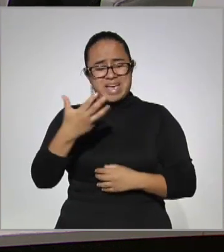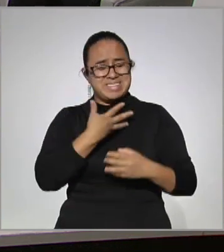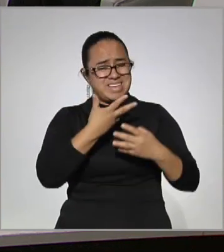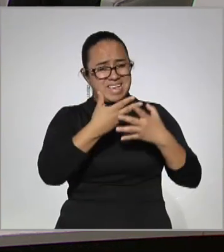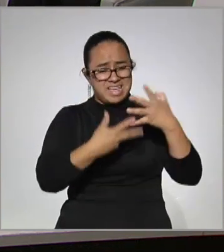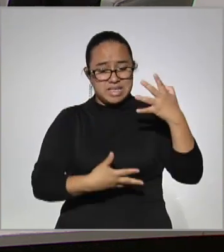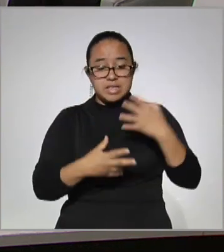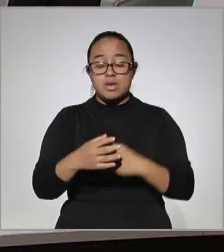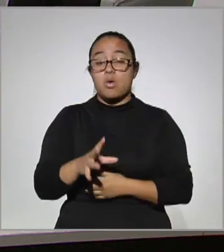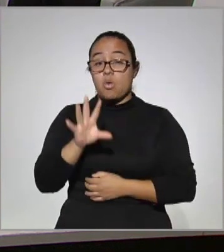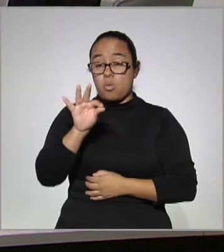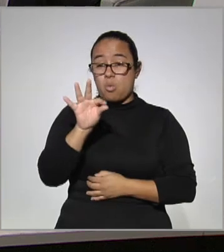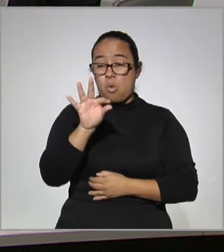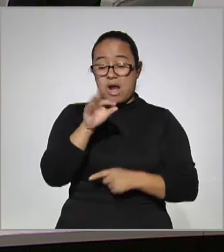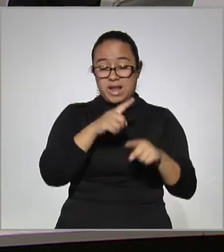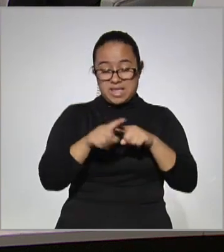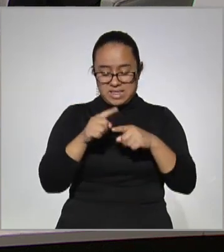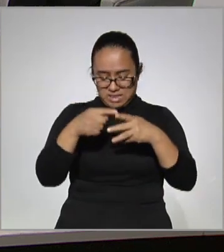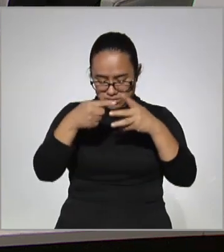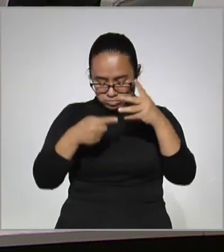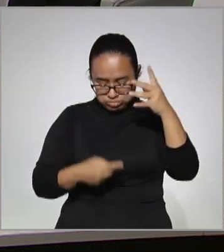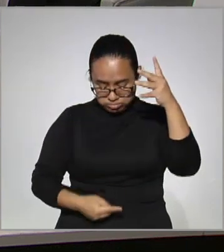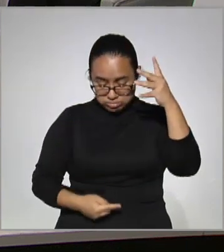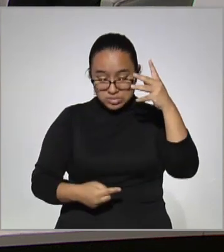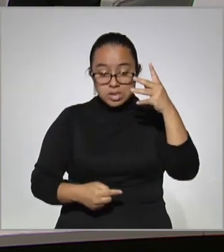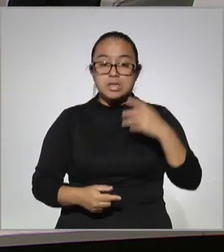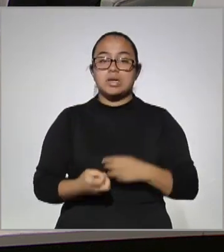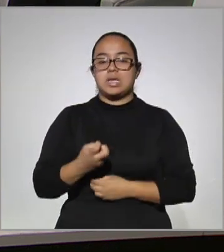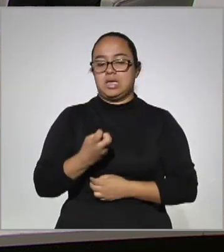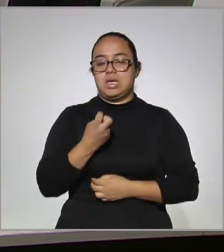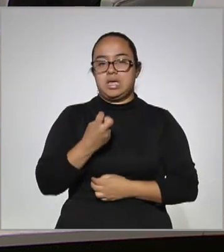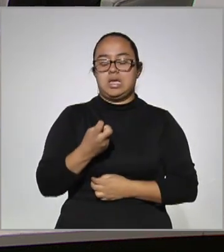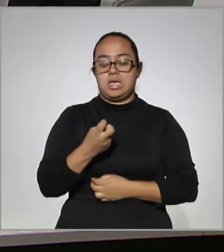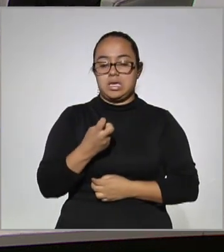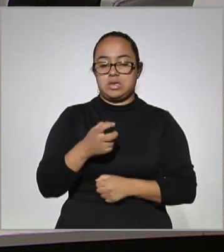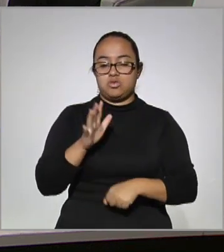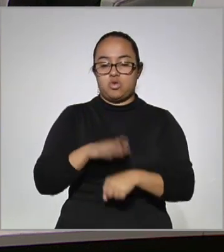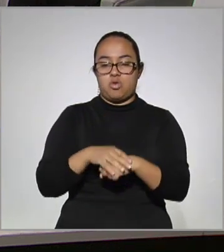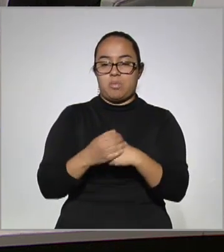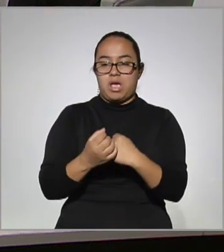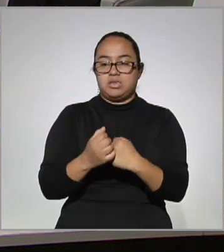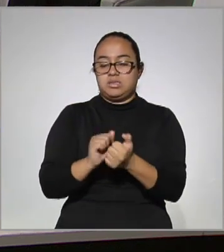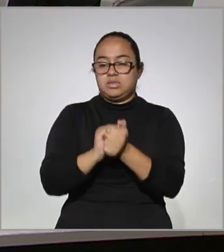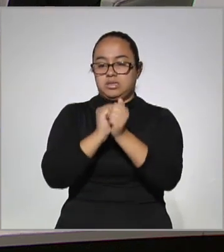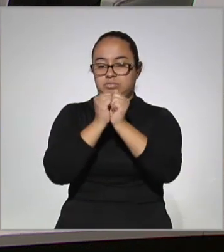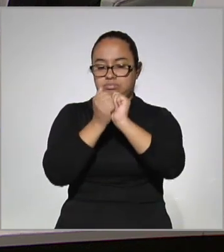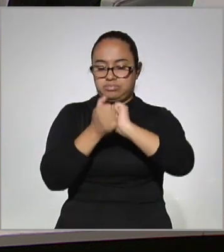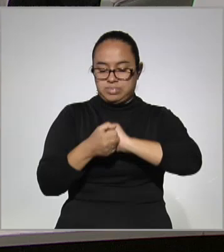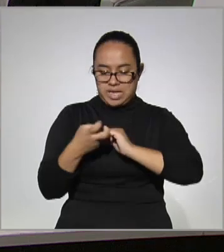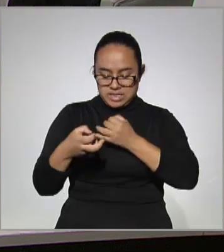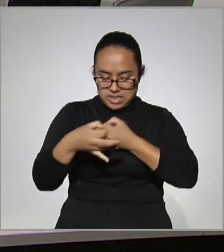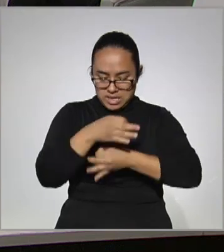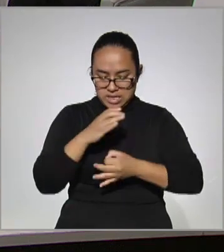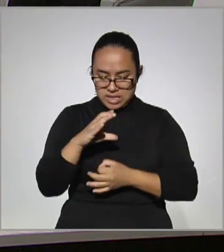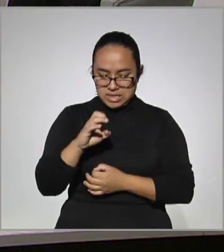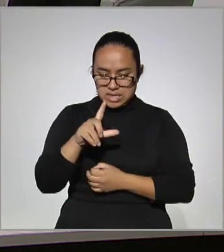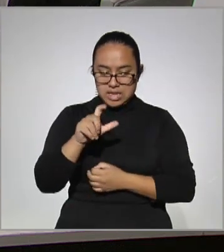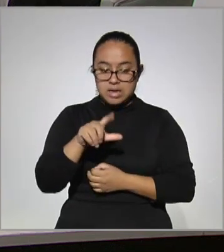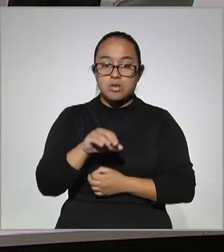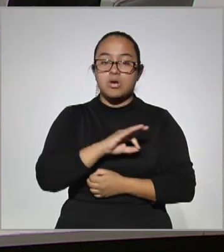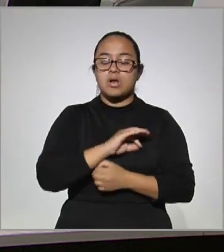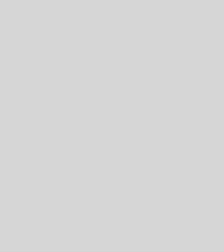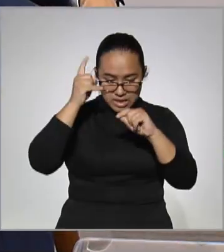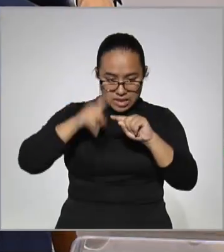40 subtipos son los que tienen realmente un poder de transformar las células y de generar algún tipo